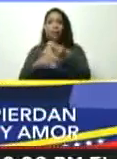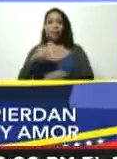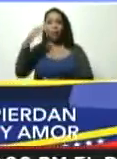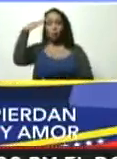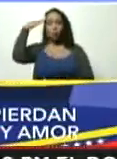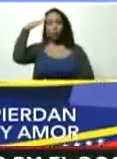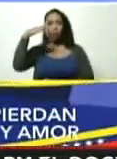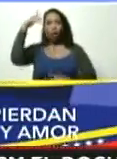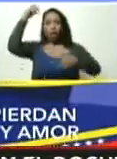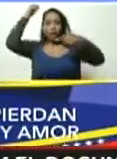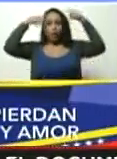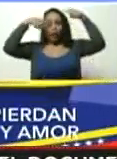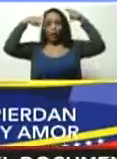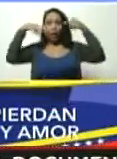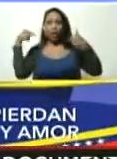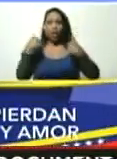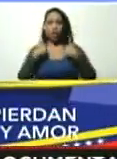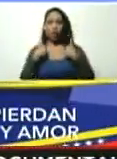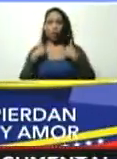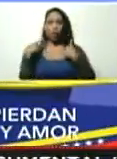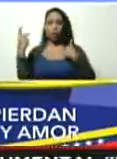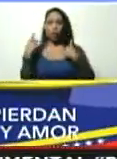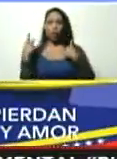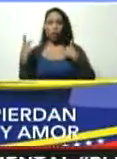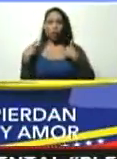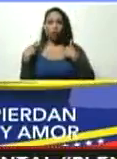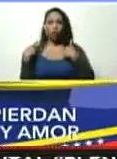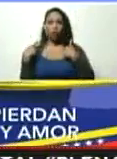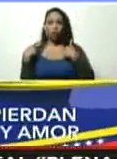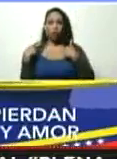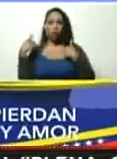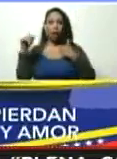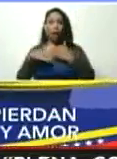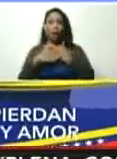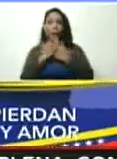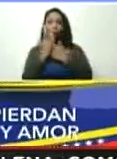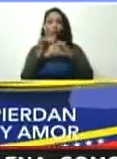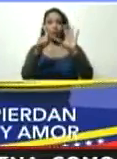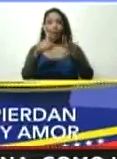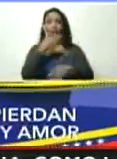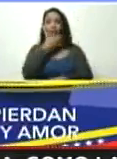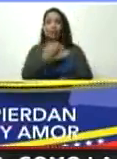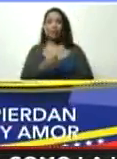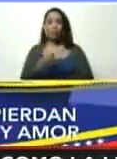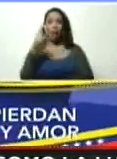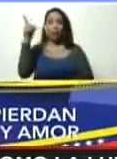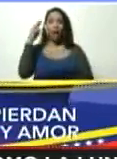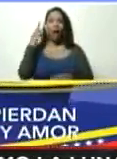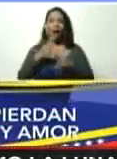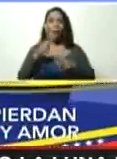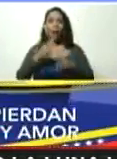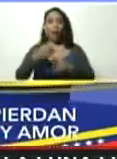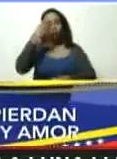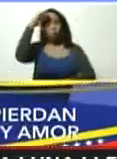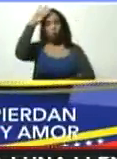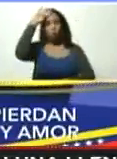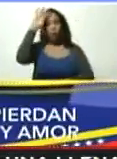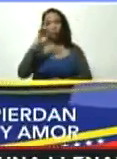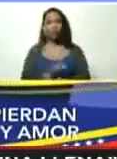Chávez y mi persona aquel día en la madrugada del 6 de diciembre en La Habana, donde